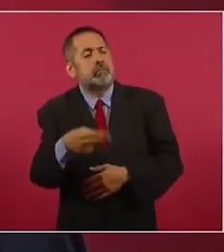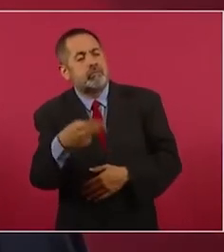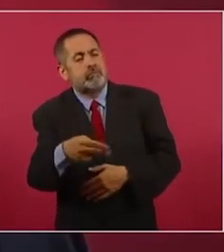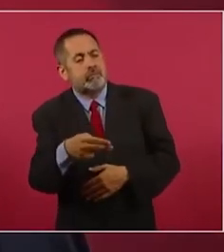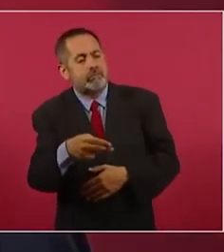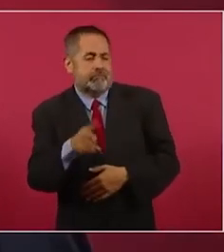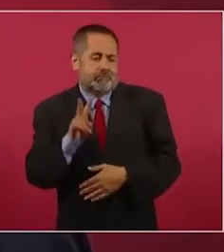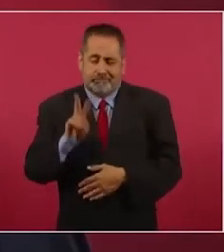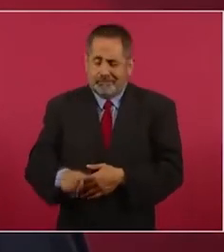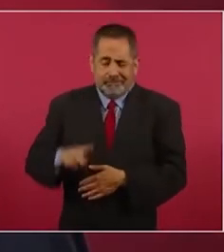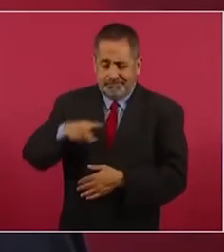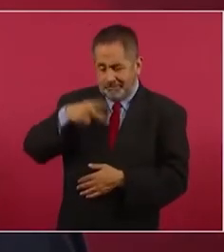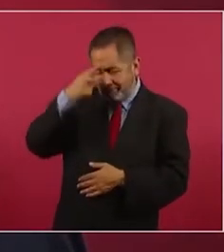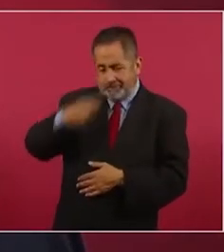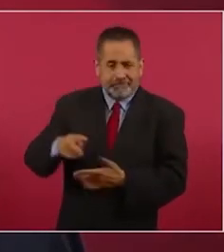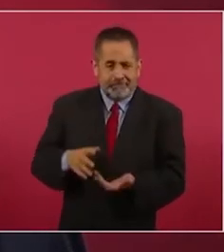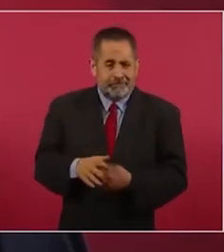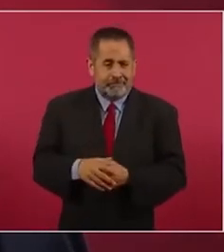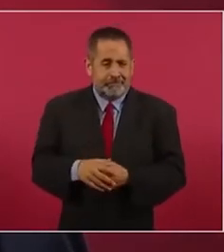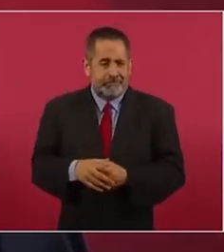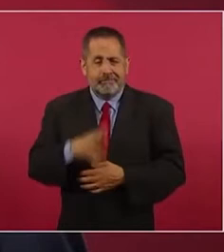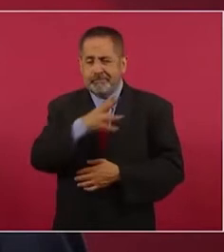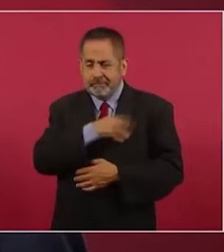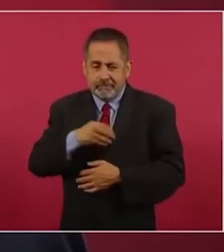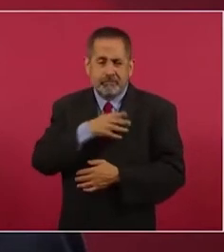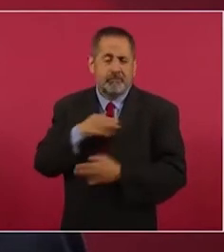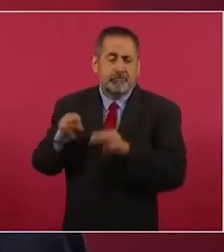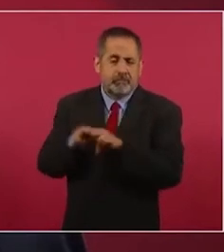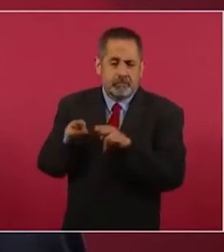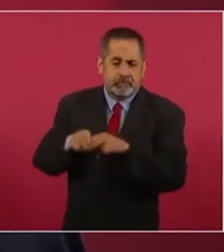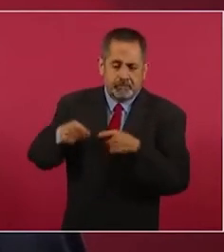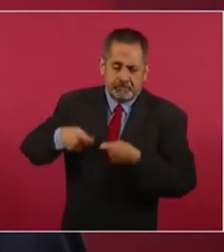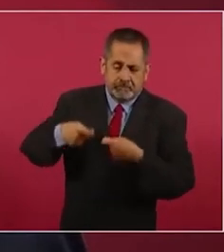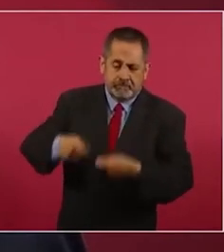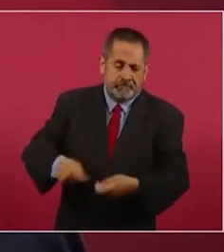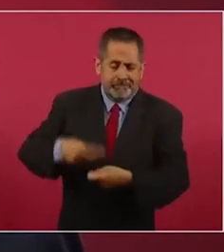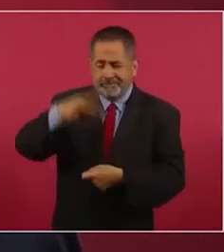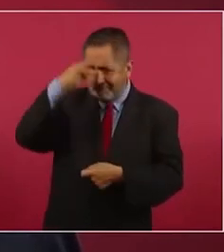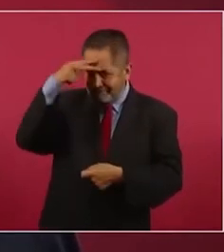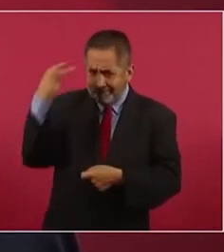Son hijos, nietos de mexicanos.